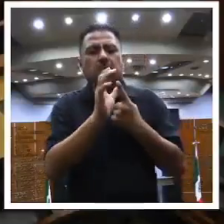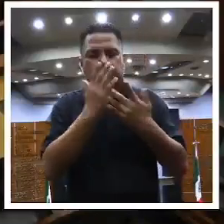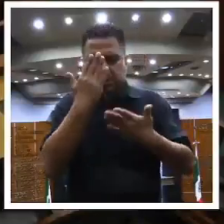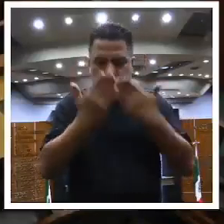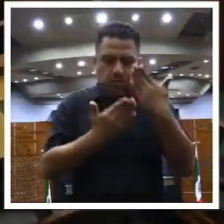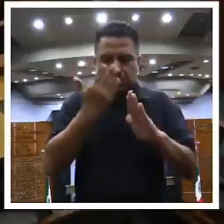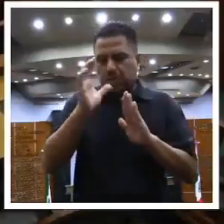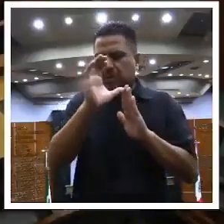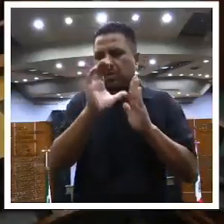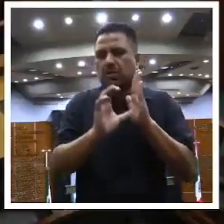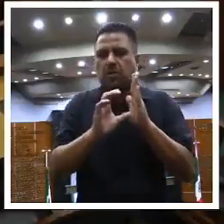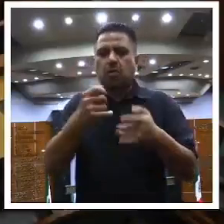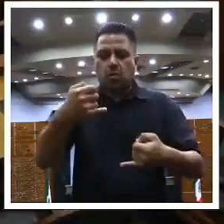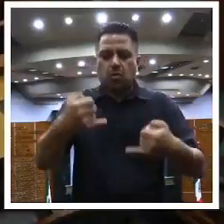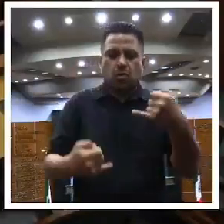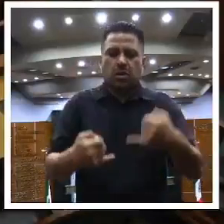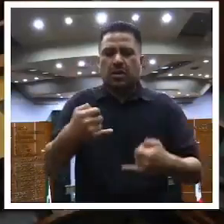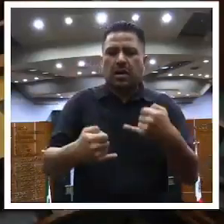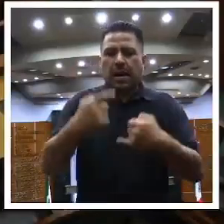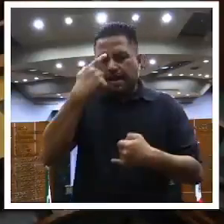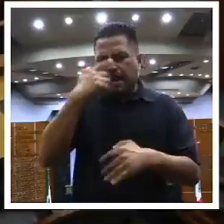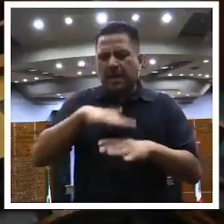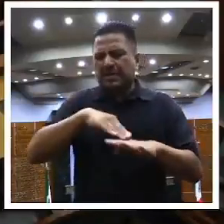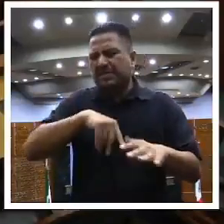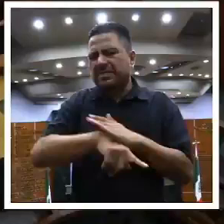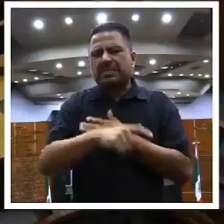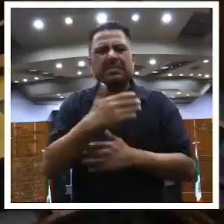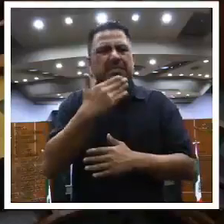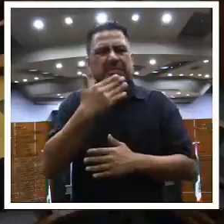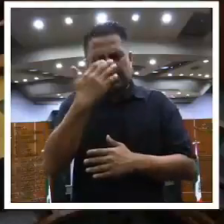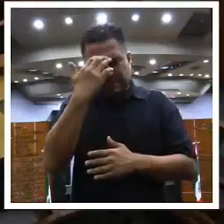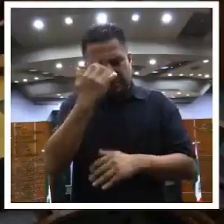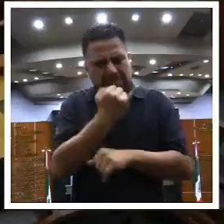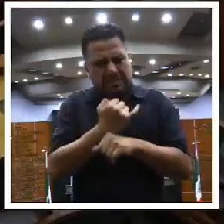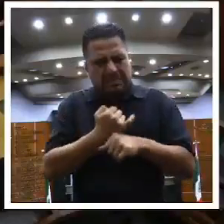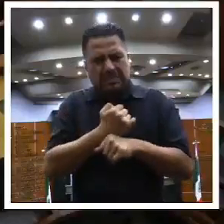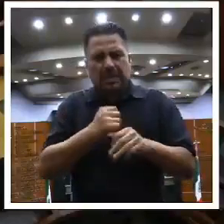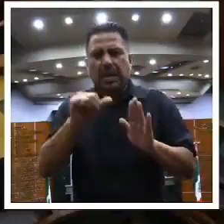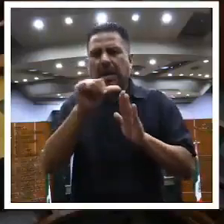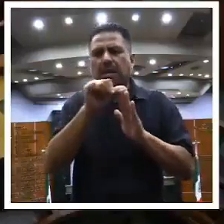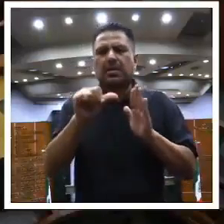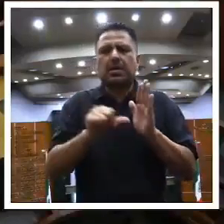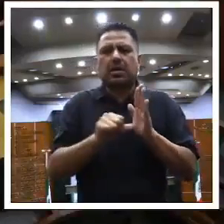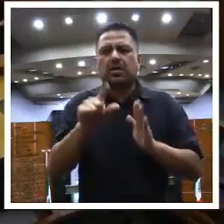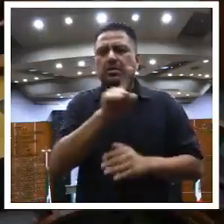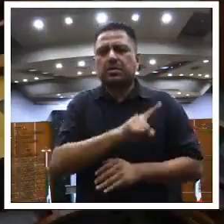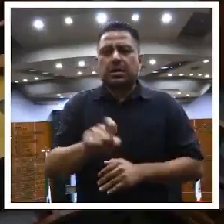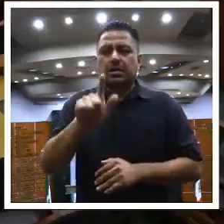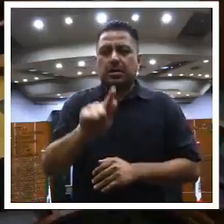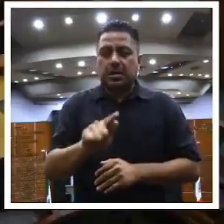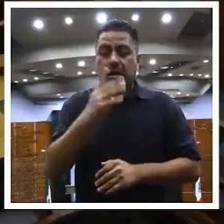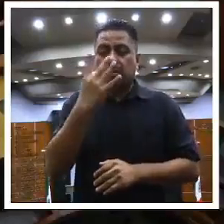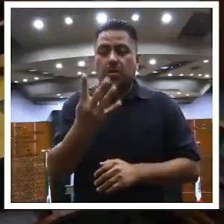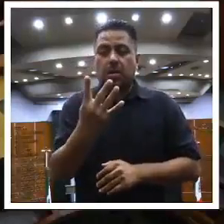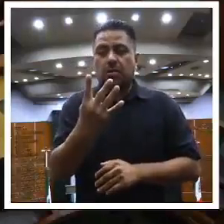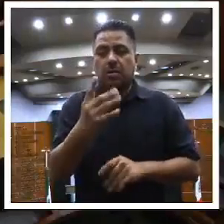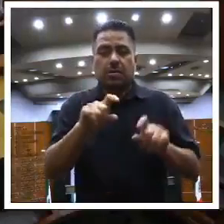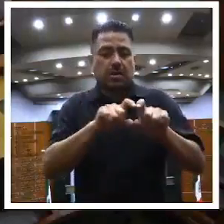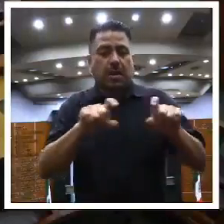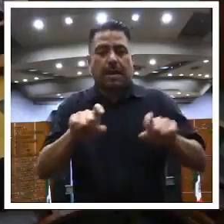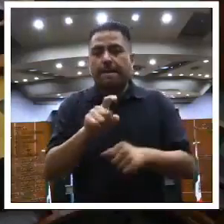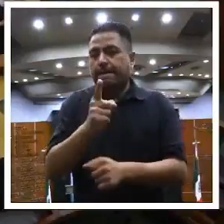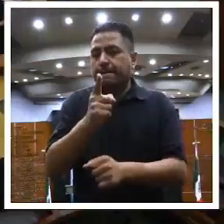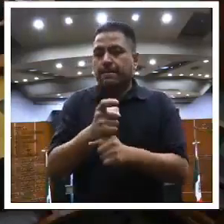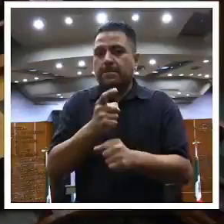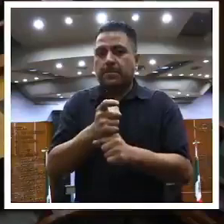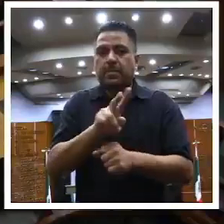Estudios Constitucionales y Jurídicos para los efectos de lo dispuesto en los artículos 174, fracción